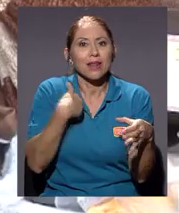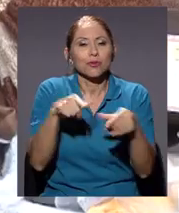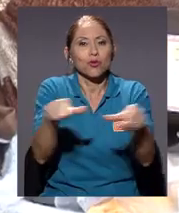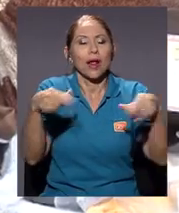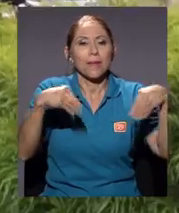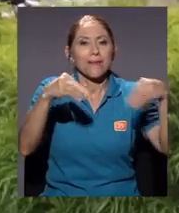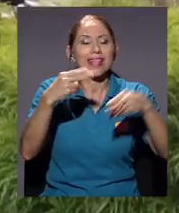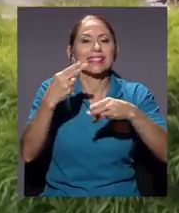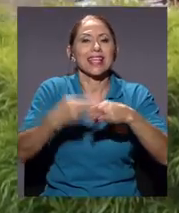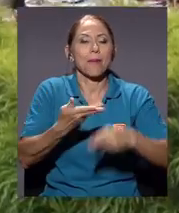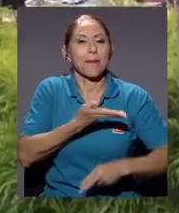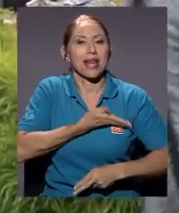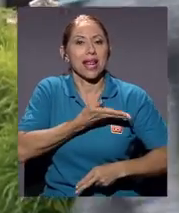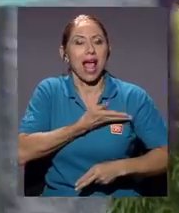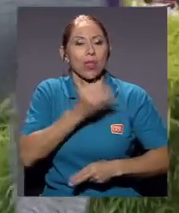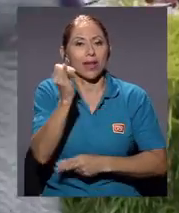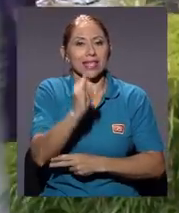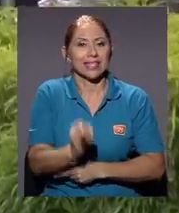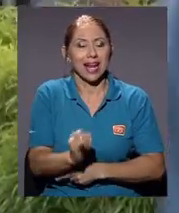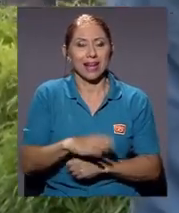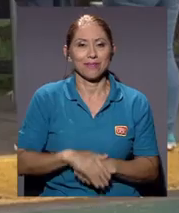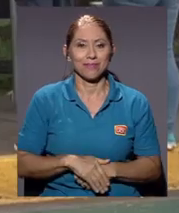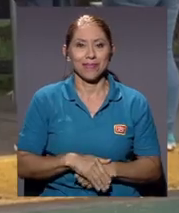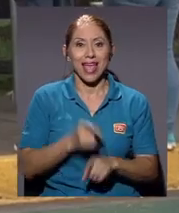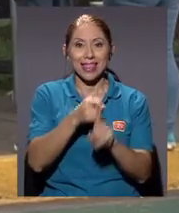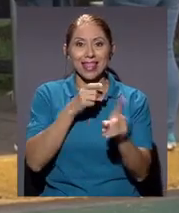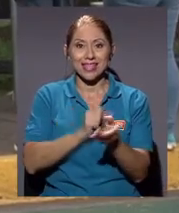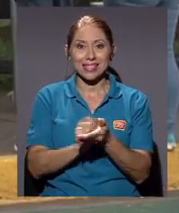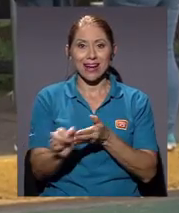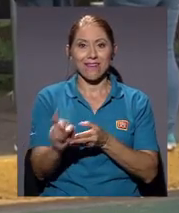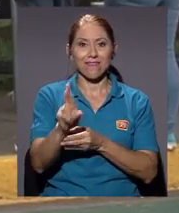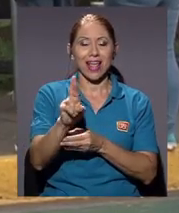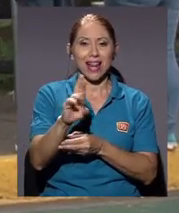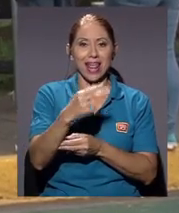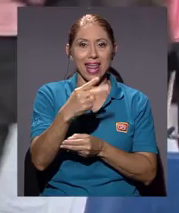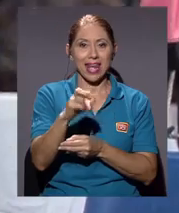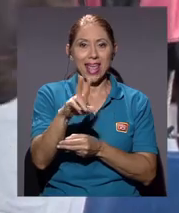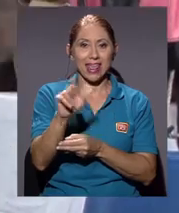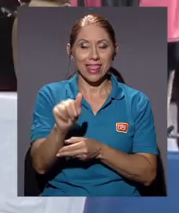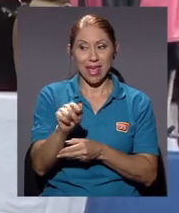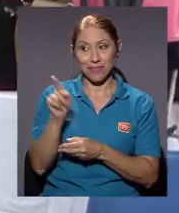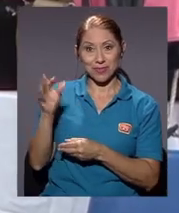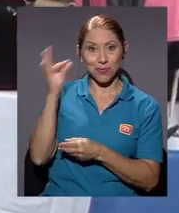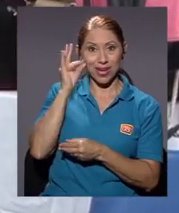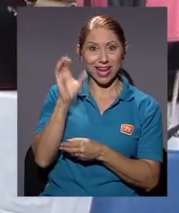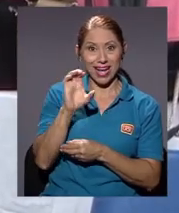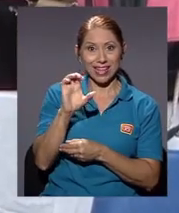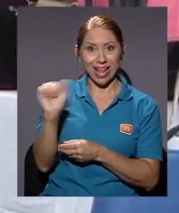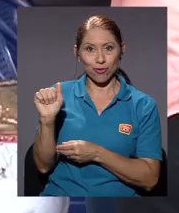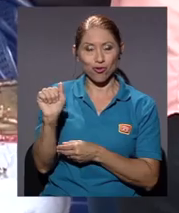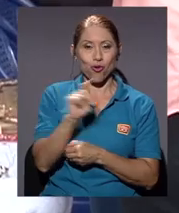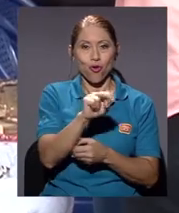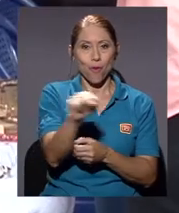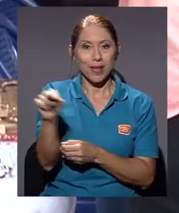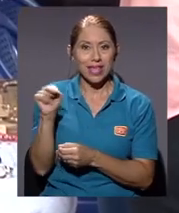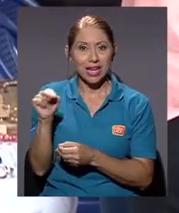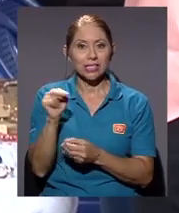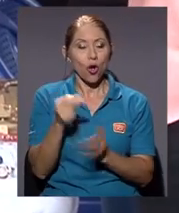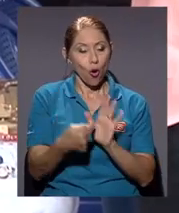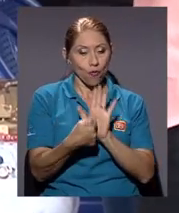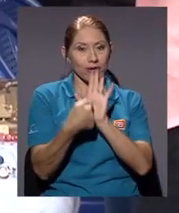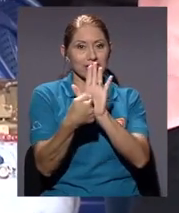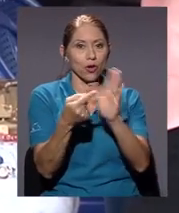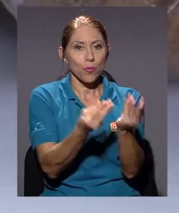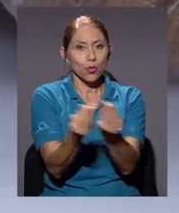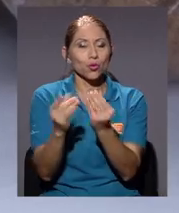se llama Mercado Artesanal. Desde San Rafael de Heredia, Clarita Arroyo y sus compañeras ofrecieron sus productos en la